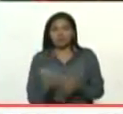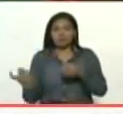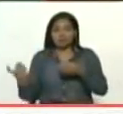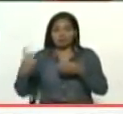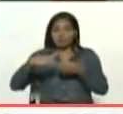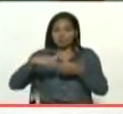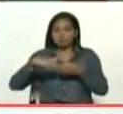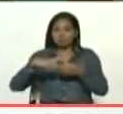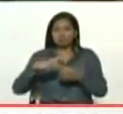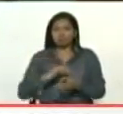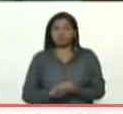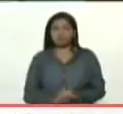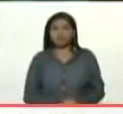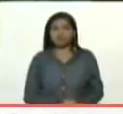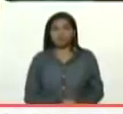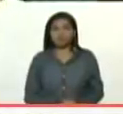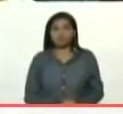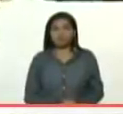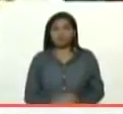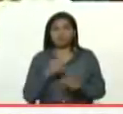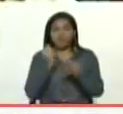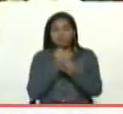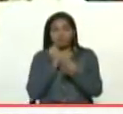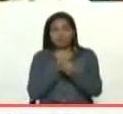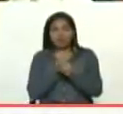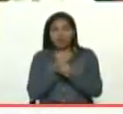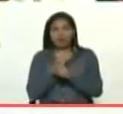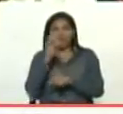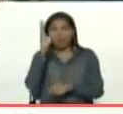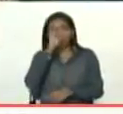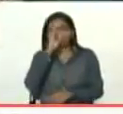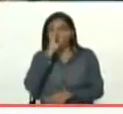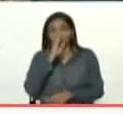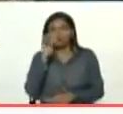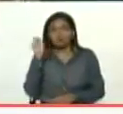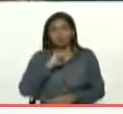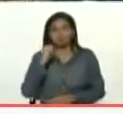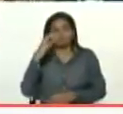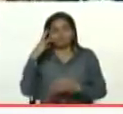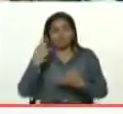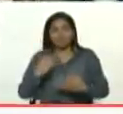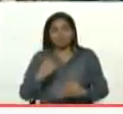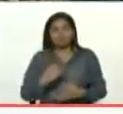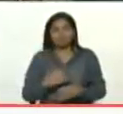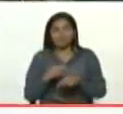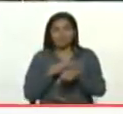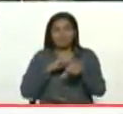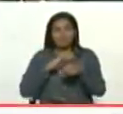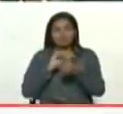incorporan a la chamba del banco, ¿verdad, Pedro Infante?